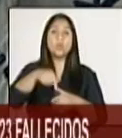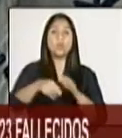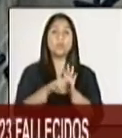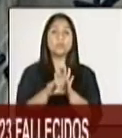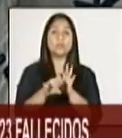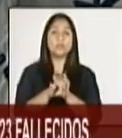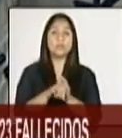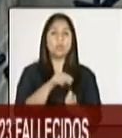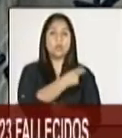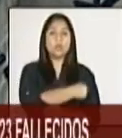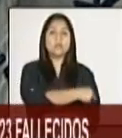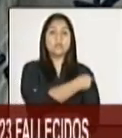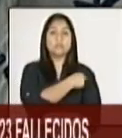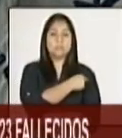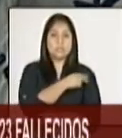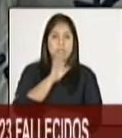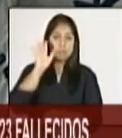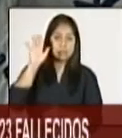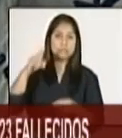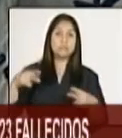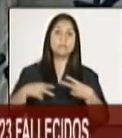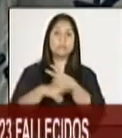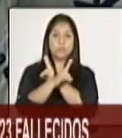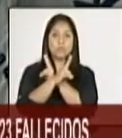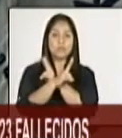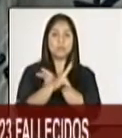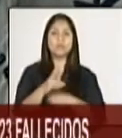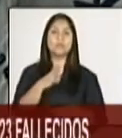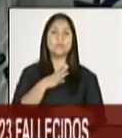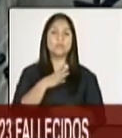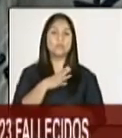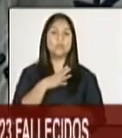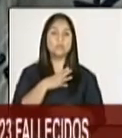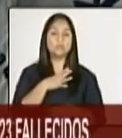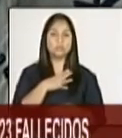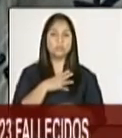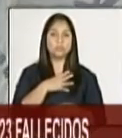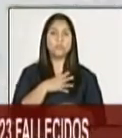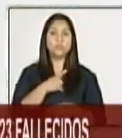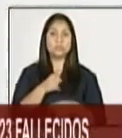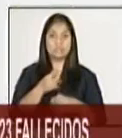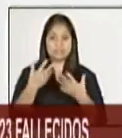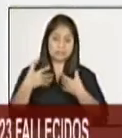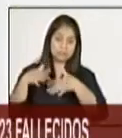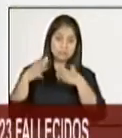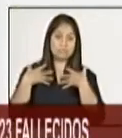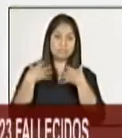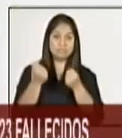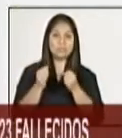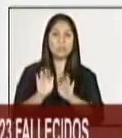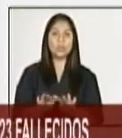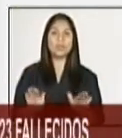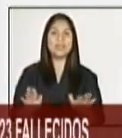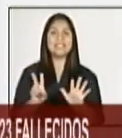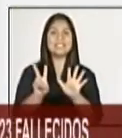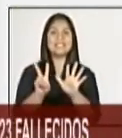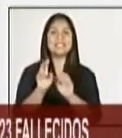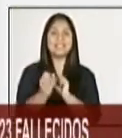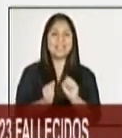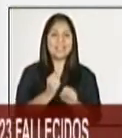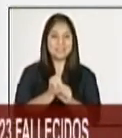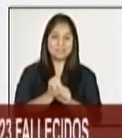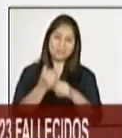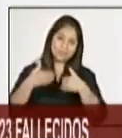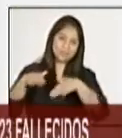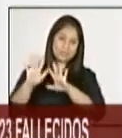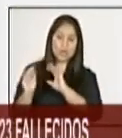hospital temporal del Parque de la Industria tuvimos el egreso de una niña de 7 años de edad, quien